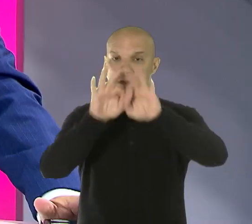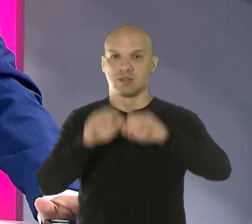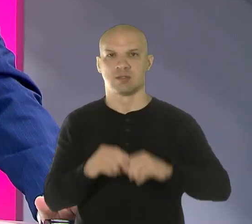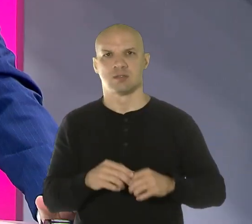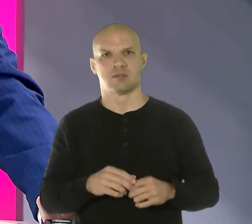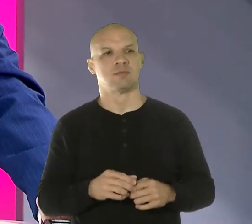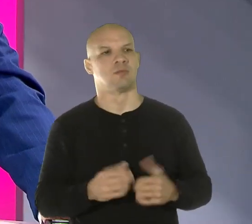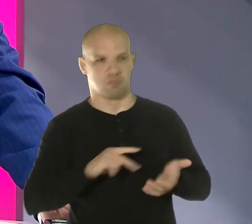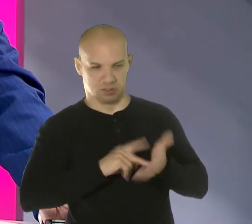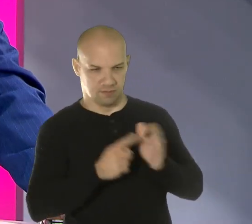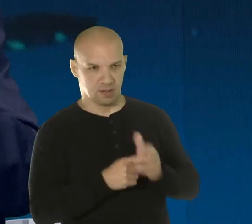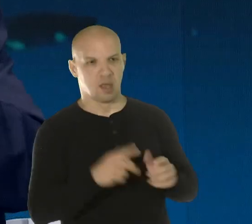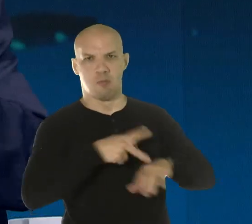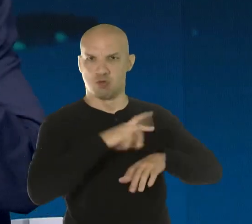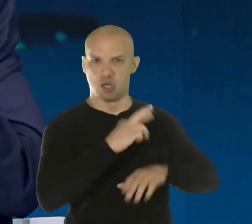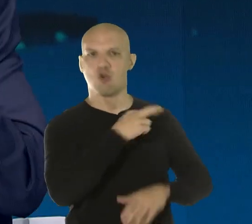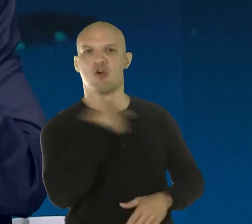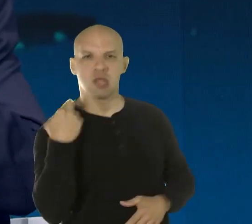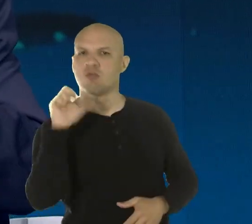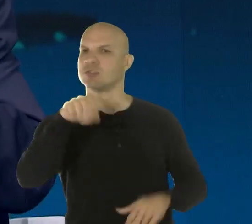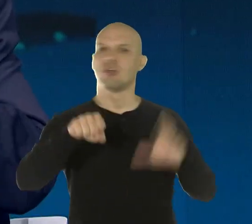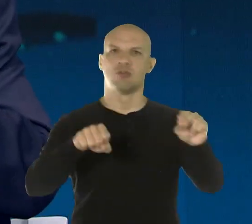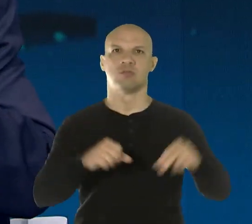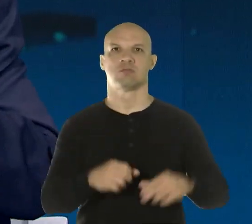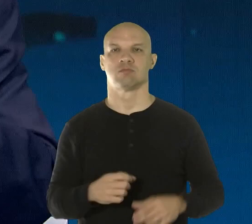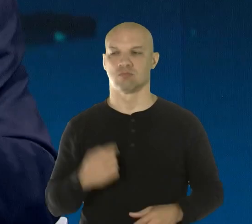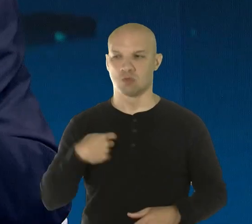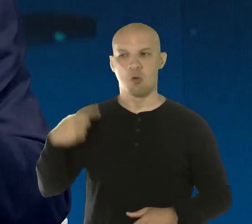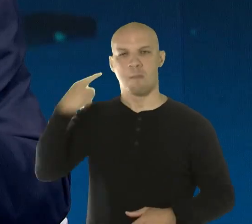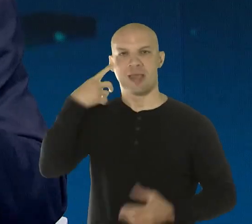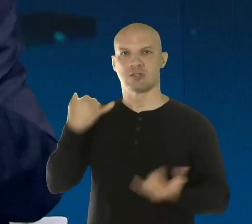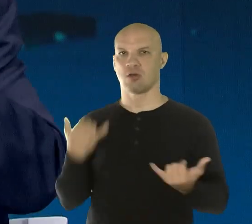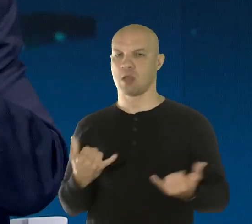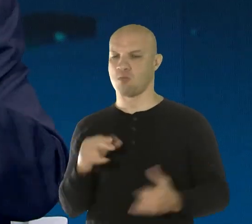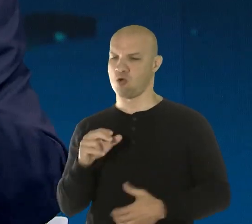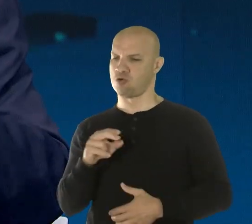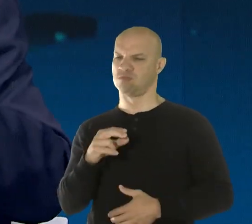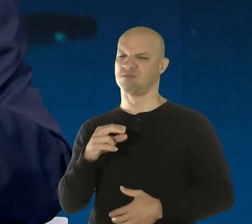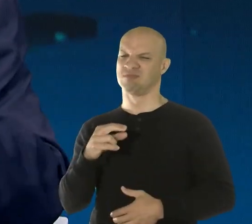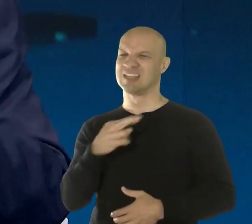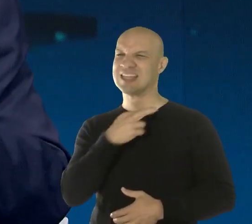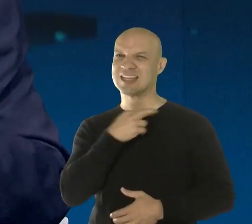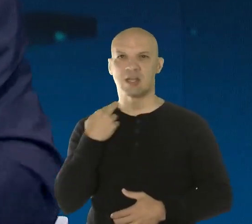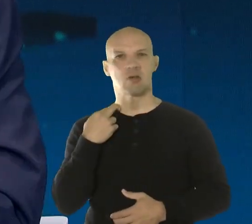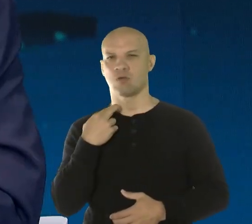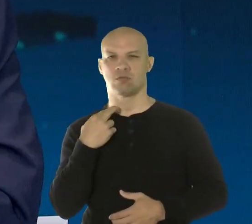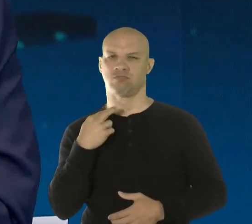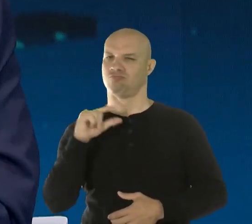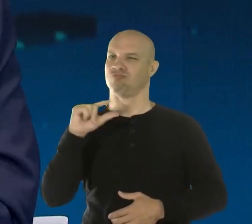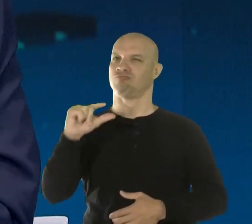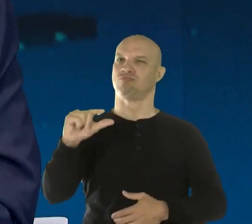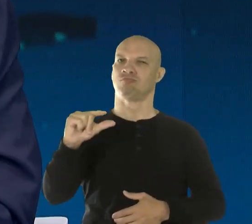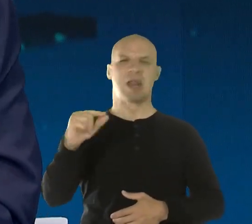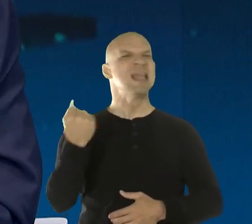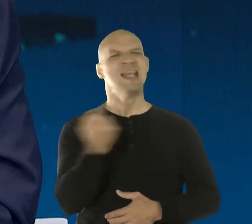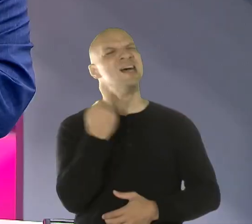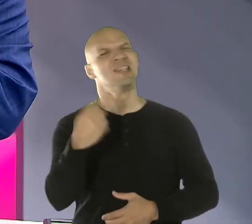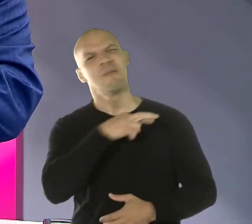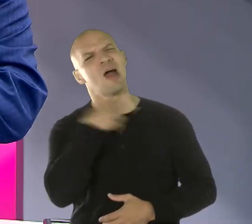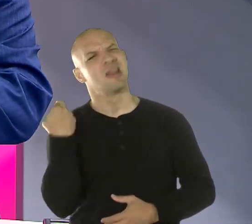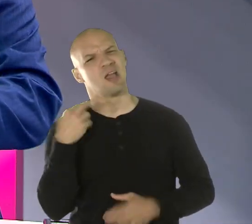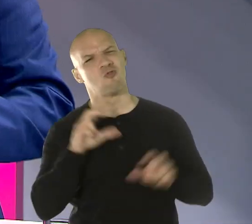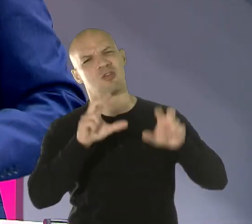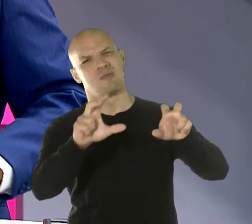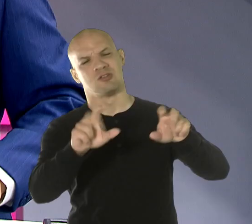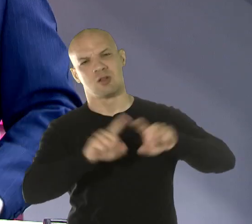riesgo en Puerto Rico o no? Yo diría, personalmente entiendo que no debe haber riesgo. Siempre hay riesgo en todas las inversiones. Pero están asegurados hasta cierto